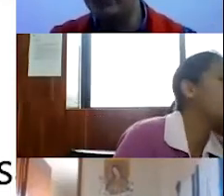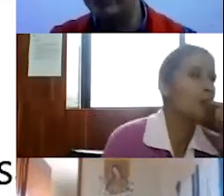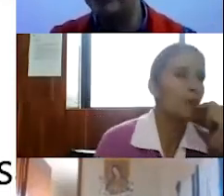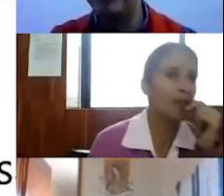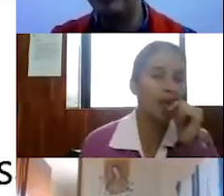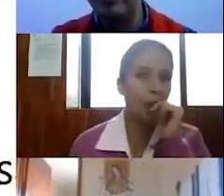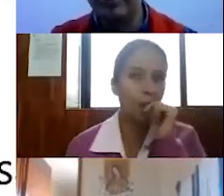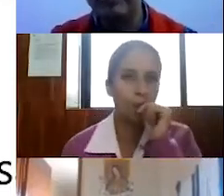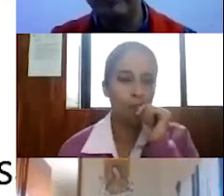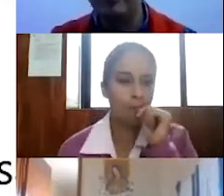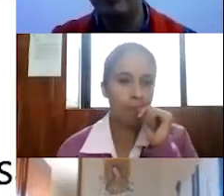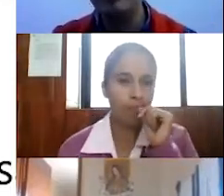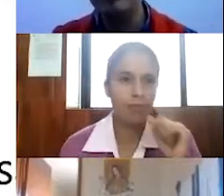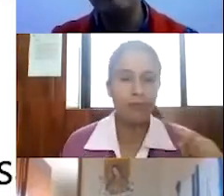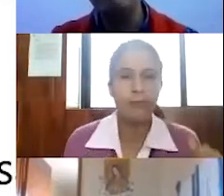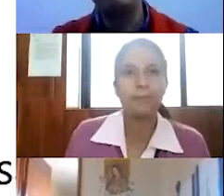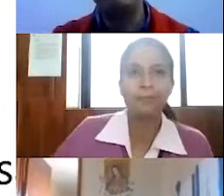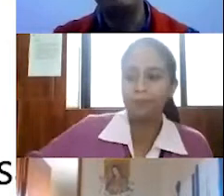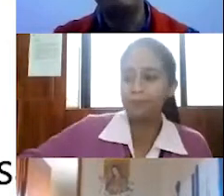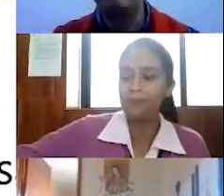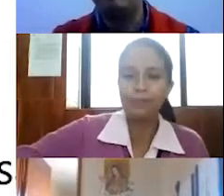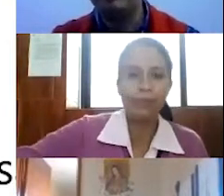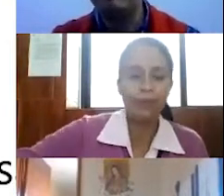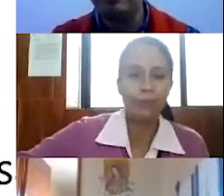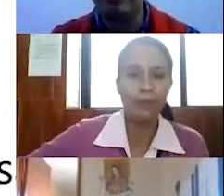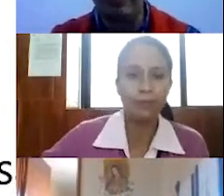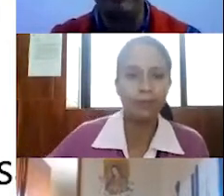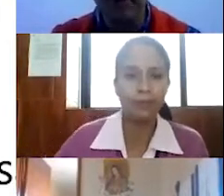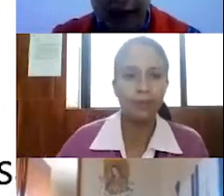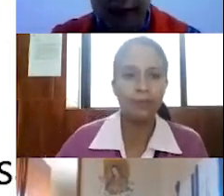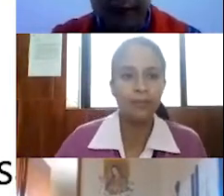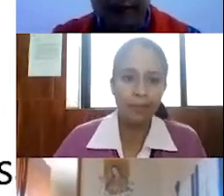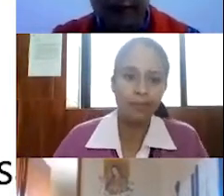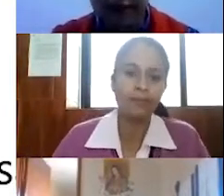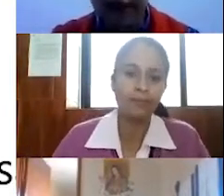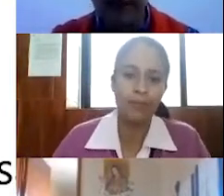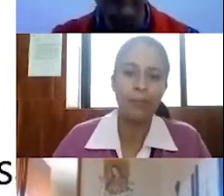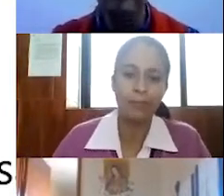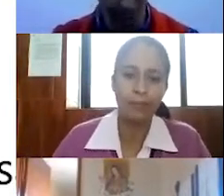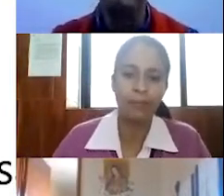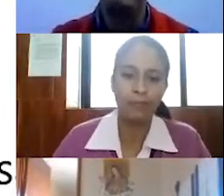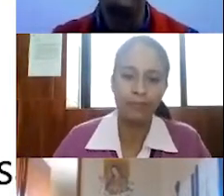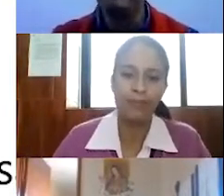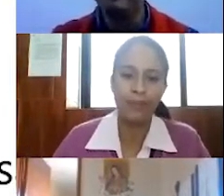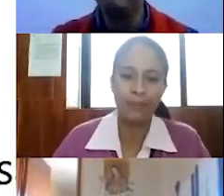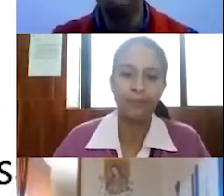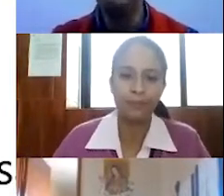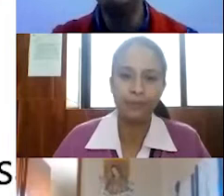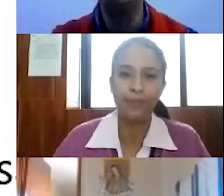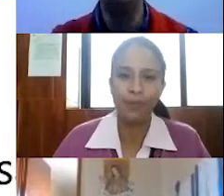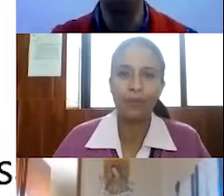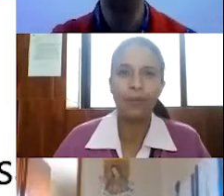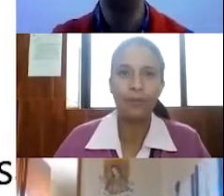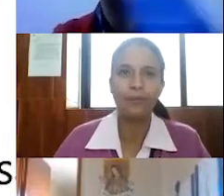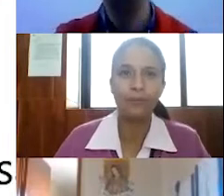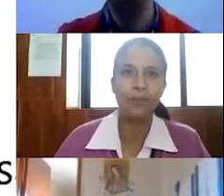solo acciones a la ligera. ¿Por qué? Porque tenemos en nuestras manos la vida de una persona, ¿ok? Entonces, si